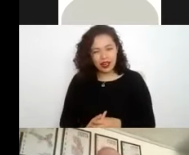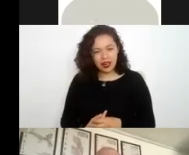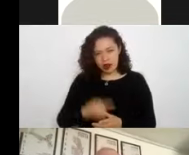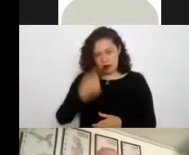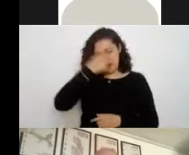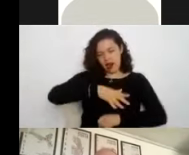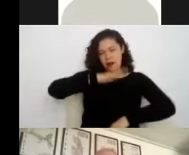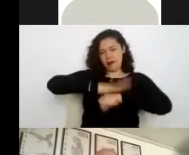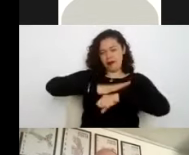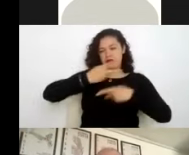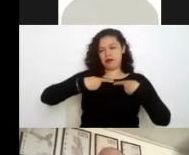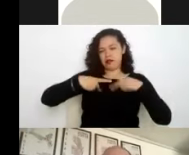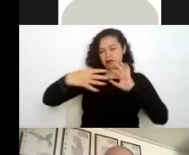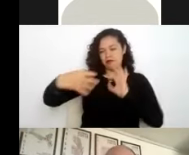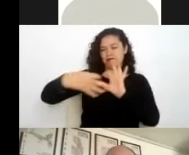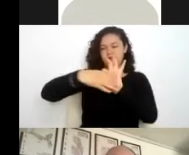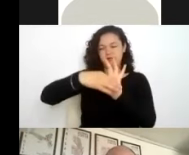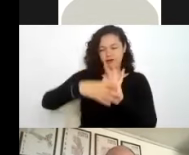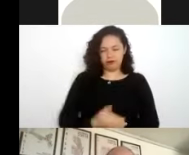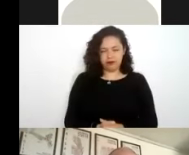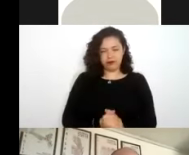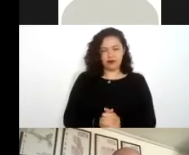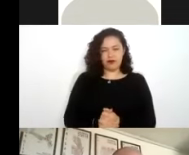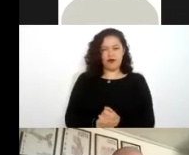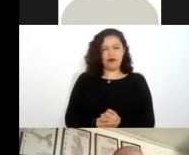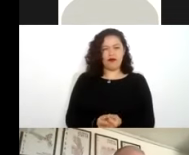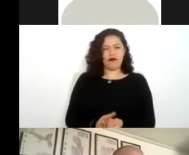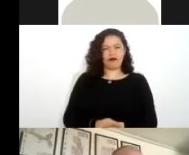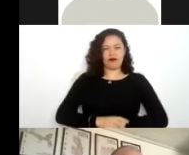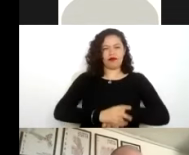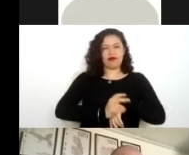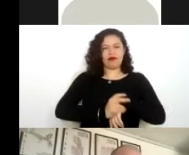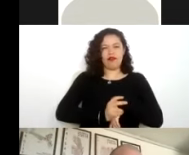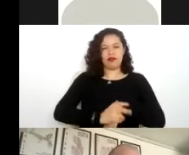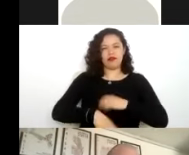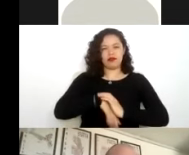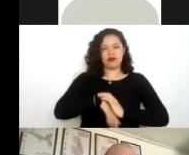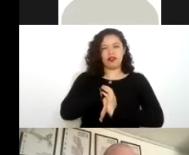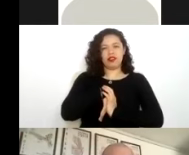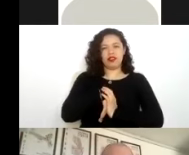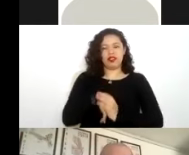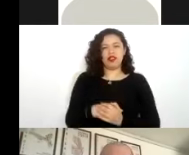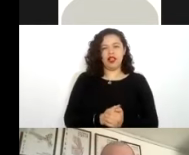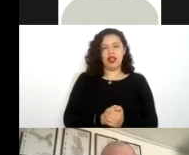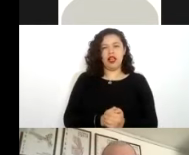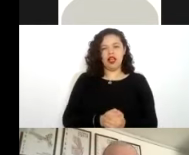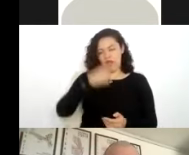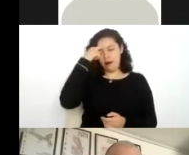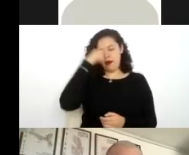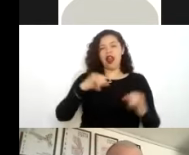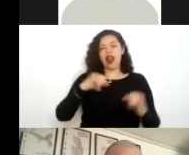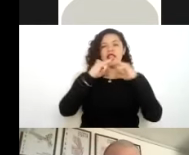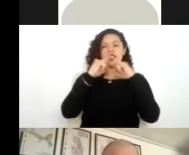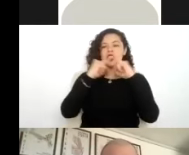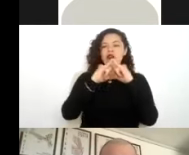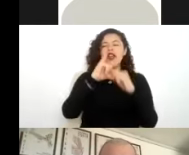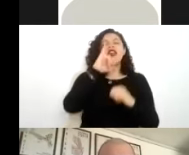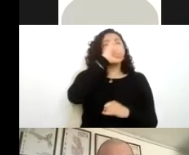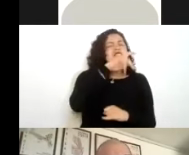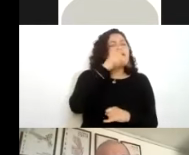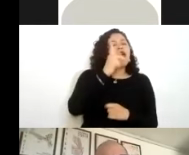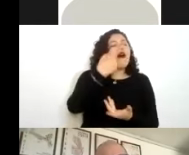acercamiento con las personas, ¿no? Mucho más esa parte de, como bien lo dice la palabra, humanizar y centrarnos en las personas.